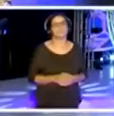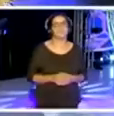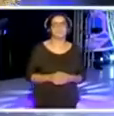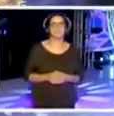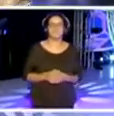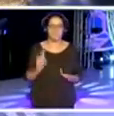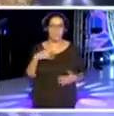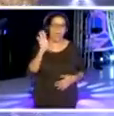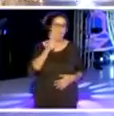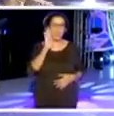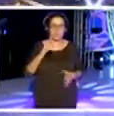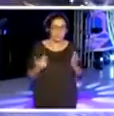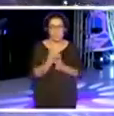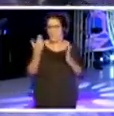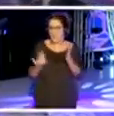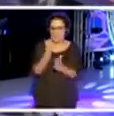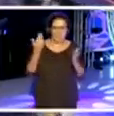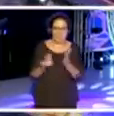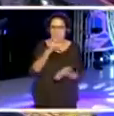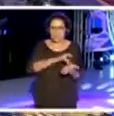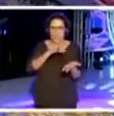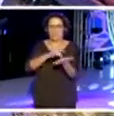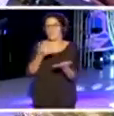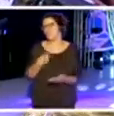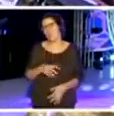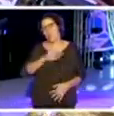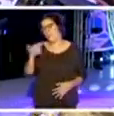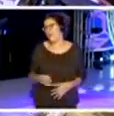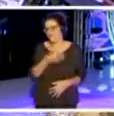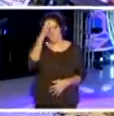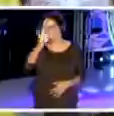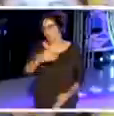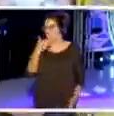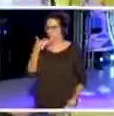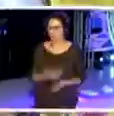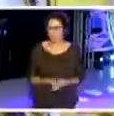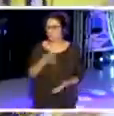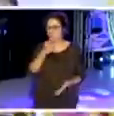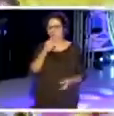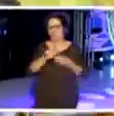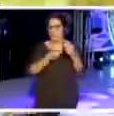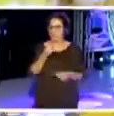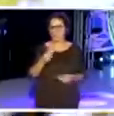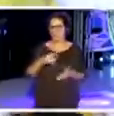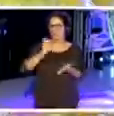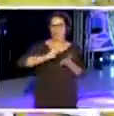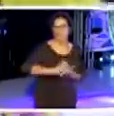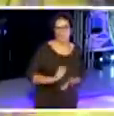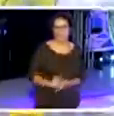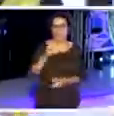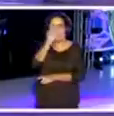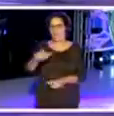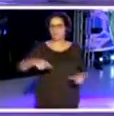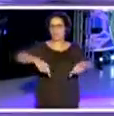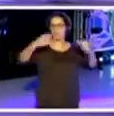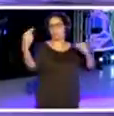Hay corrupción día a día, te cansa, te aburre, mareo, oficina. La gente discute y al final te